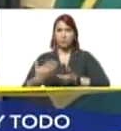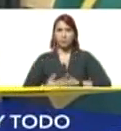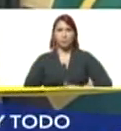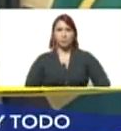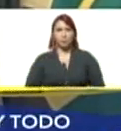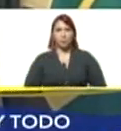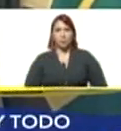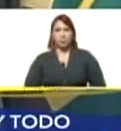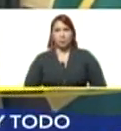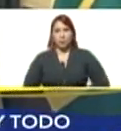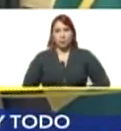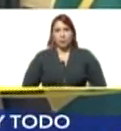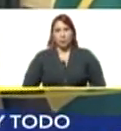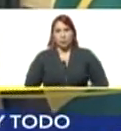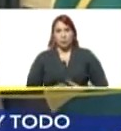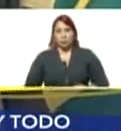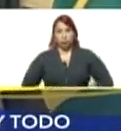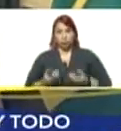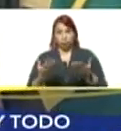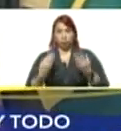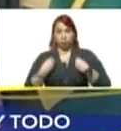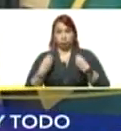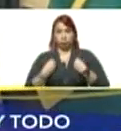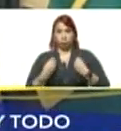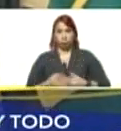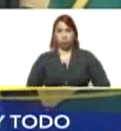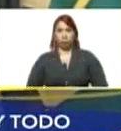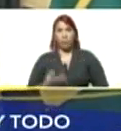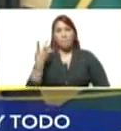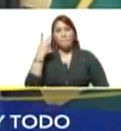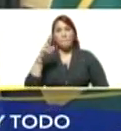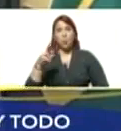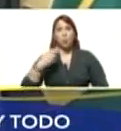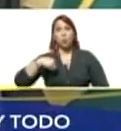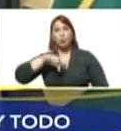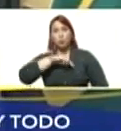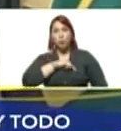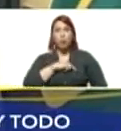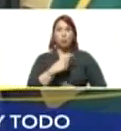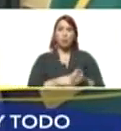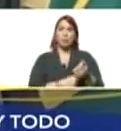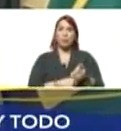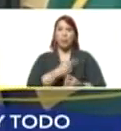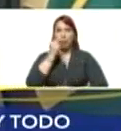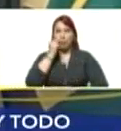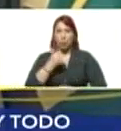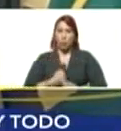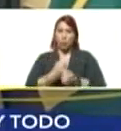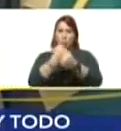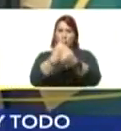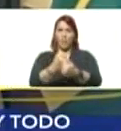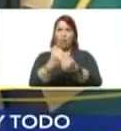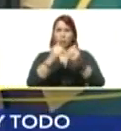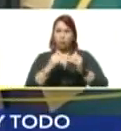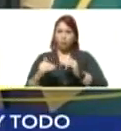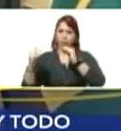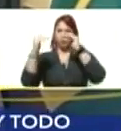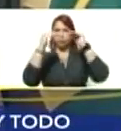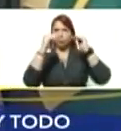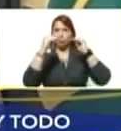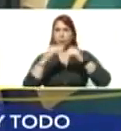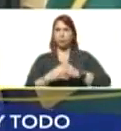y dar la vida por nuestros hermanos. amaos los unos a los